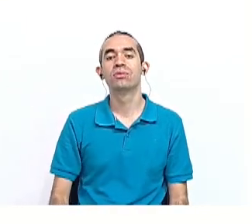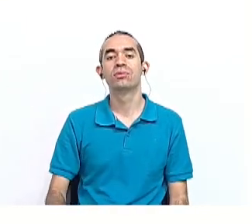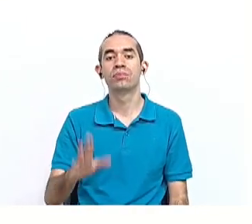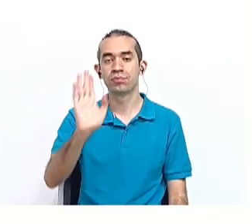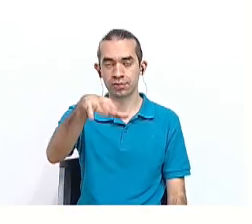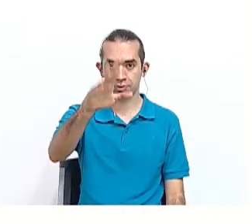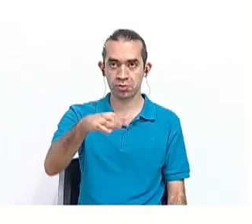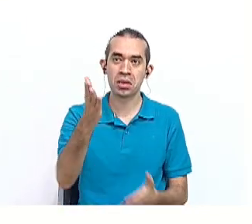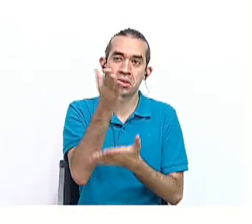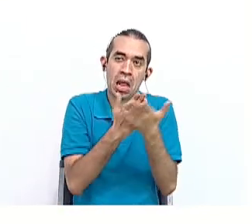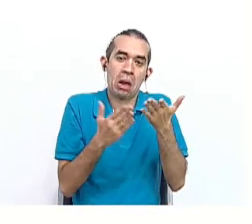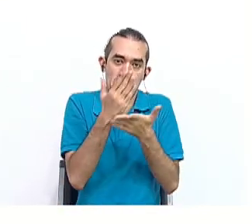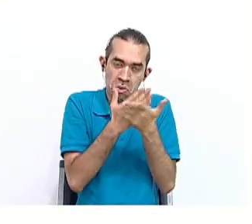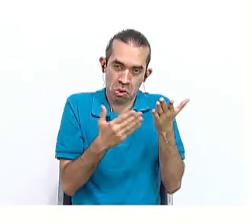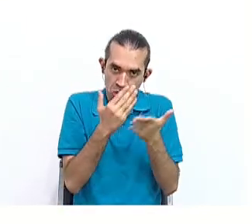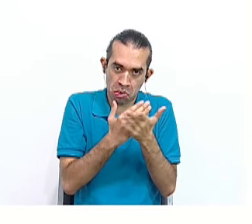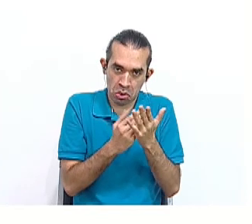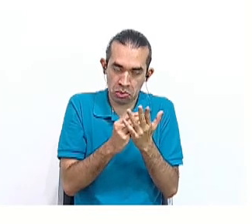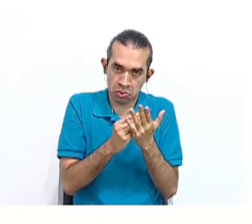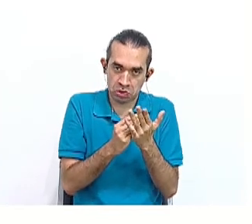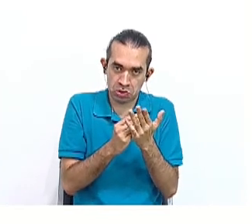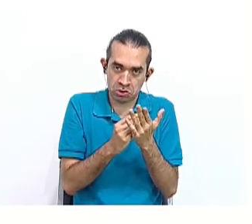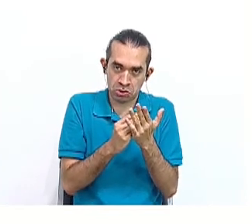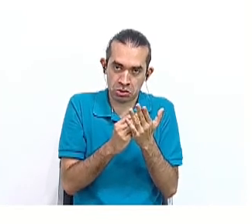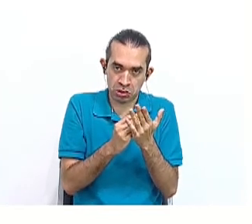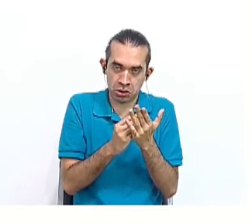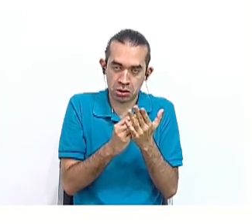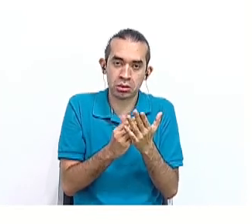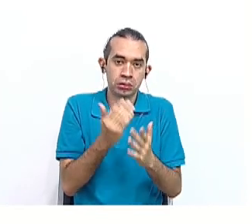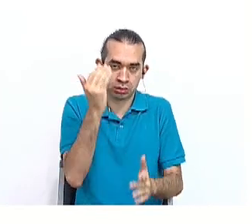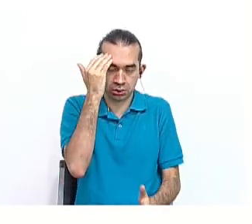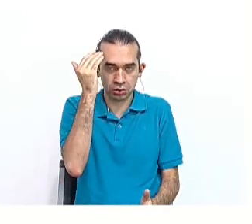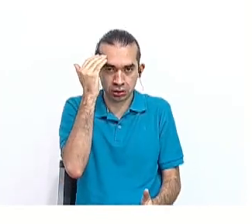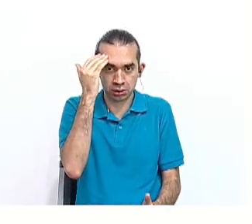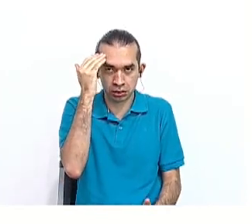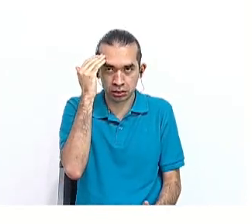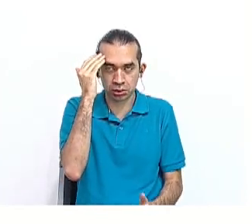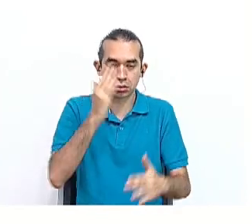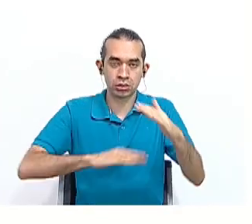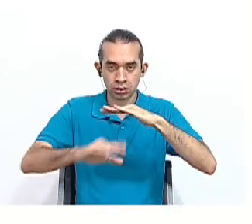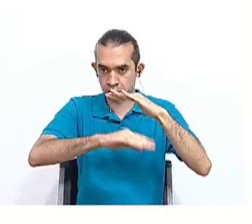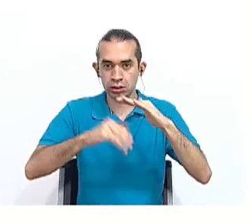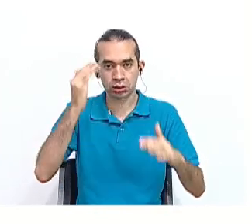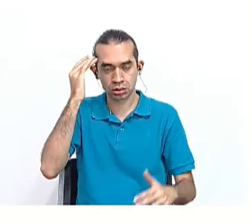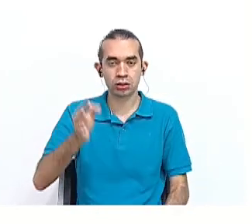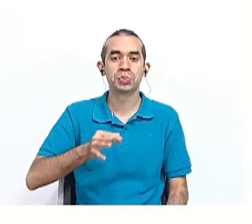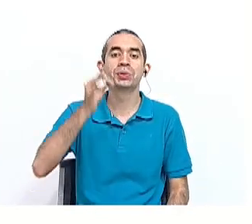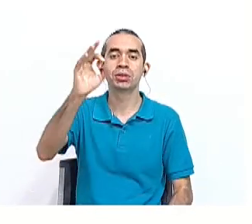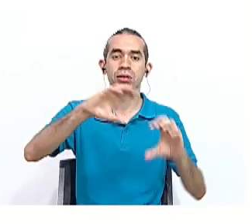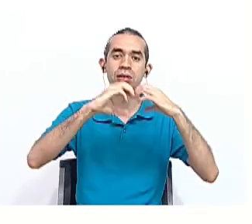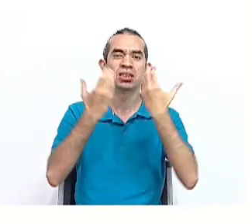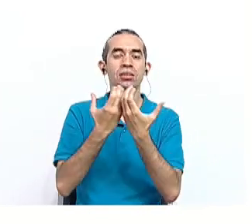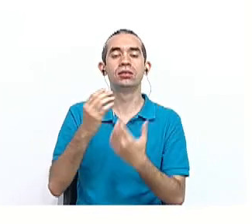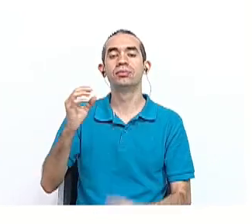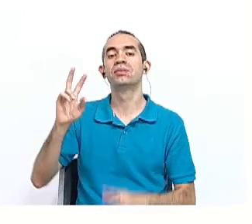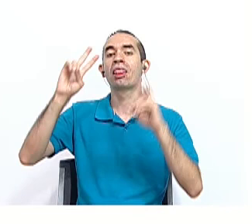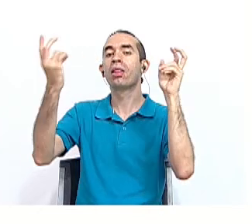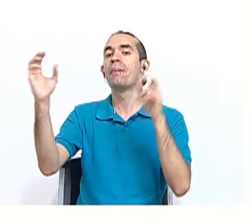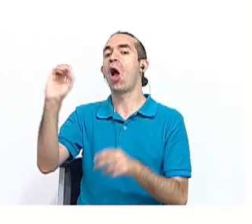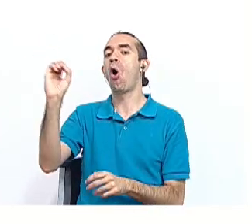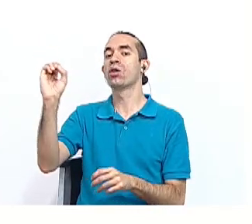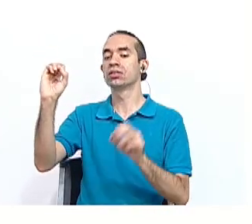nombrar algunos y que también queden de una vez como base para nuestra siguiente clase, tenemos los